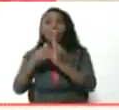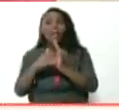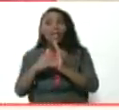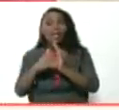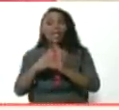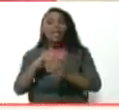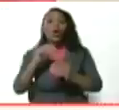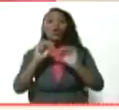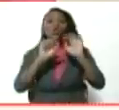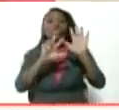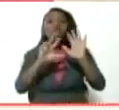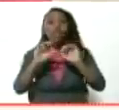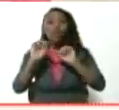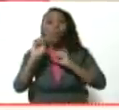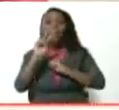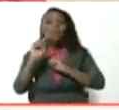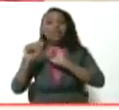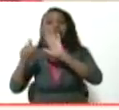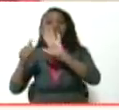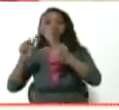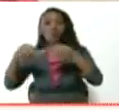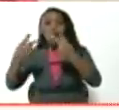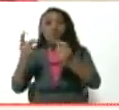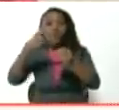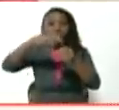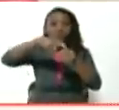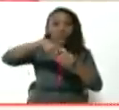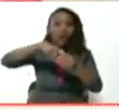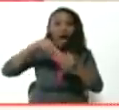138.826 nuevos compañeros y compañeras que se